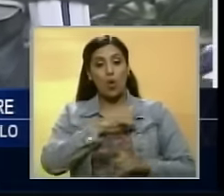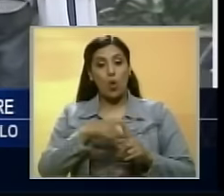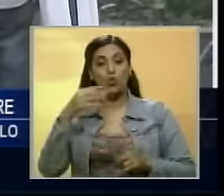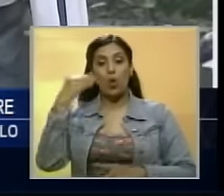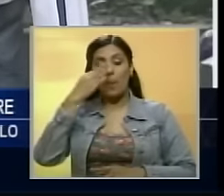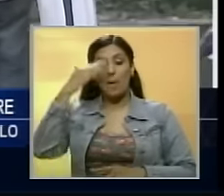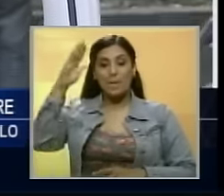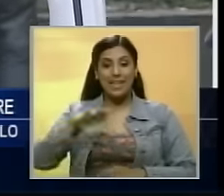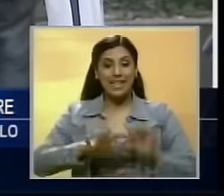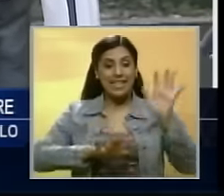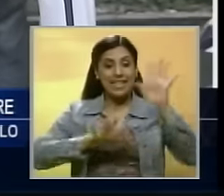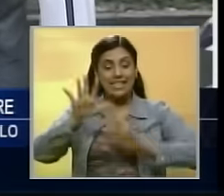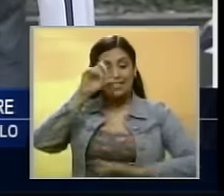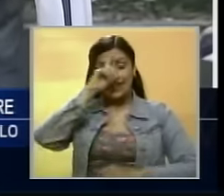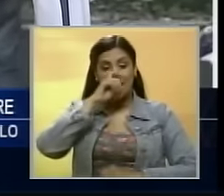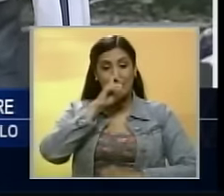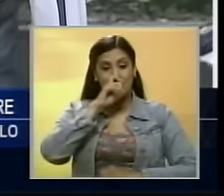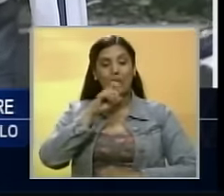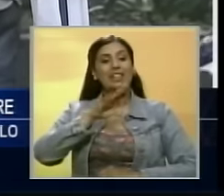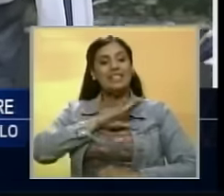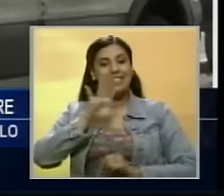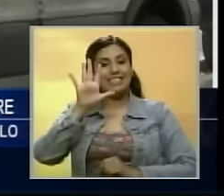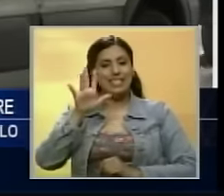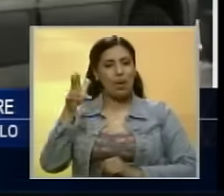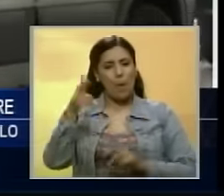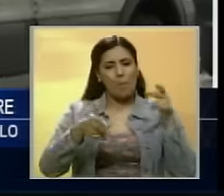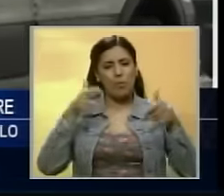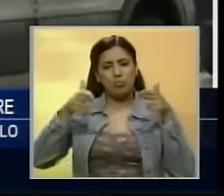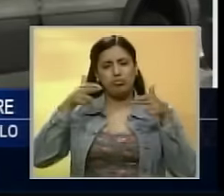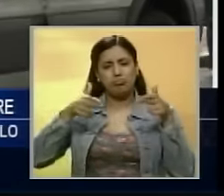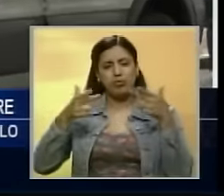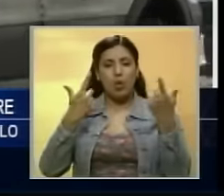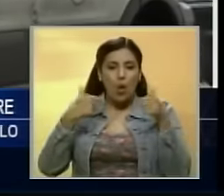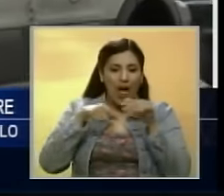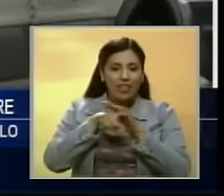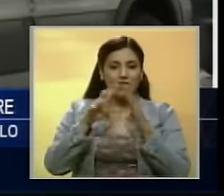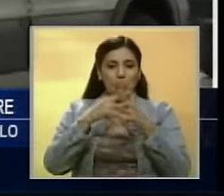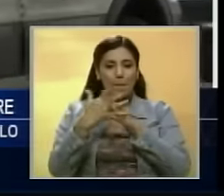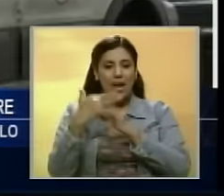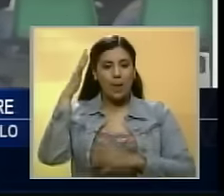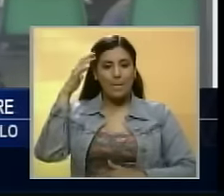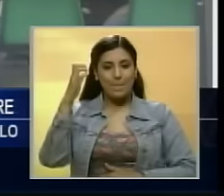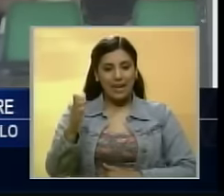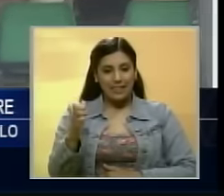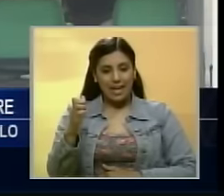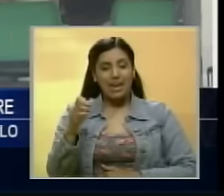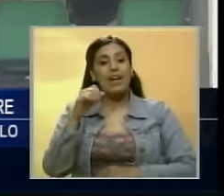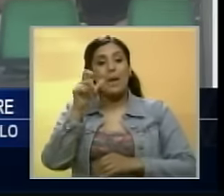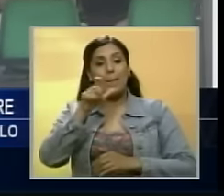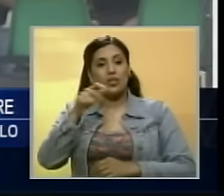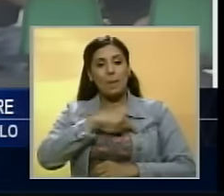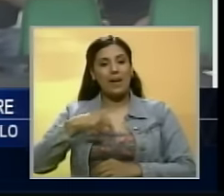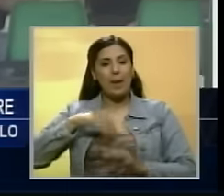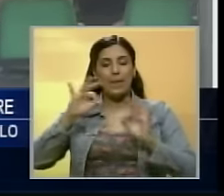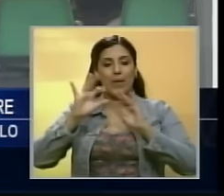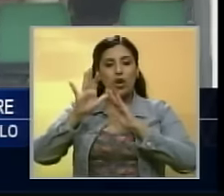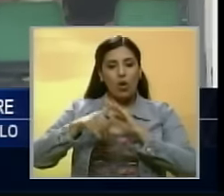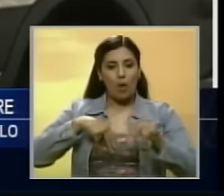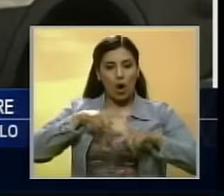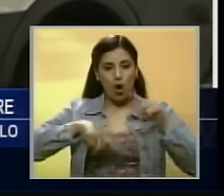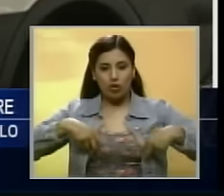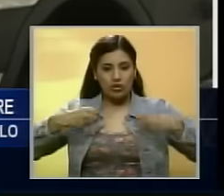adolescente de 15 años recibió cinco impactos de bala en el barrio 12 de octubre de petare que le efectuaron antisociales para robarle sus